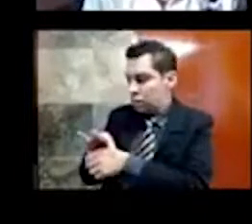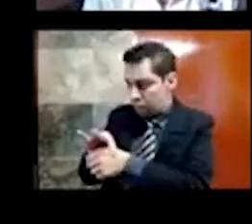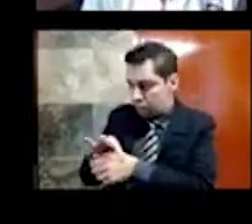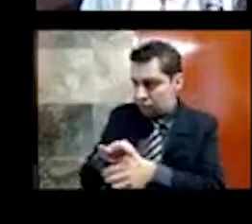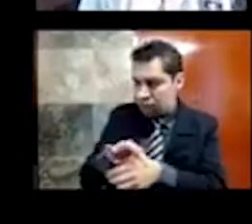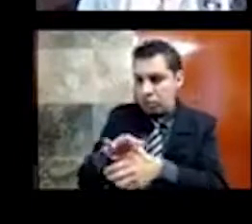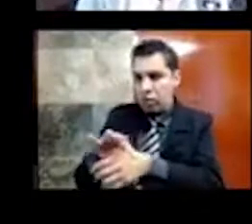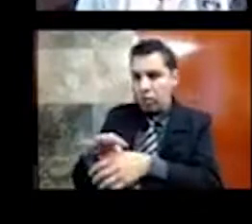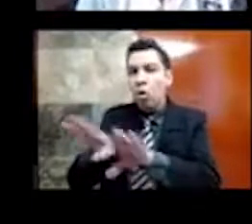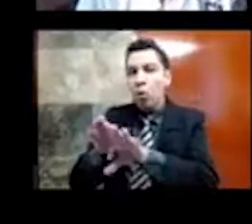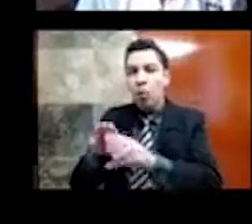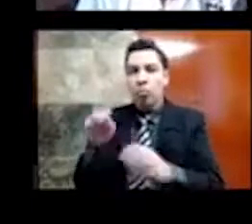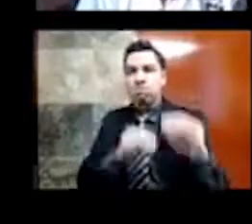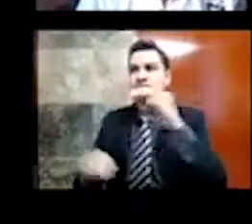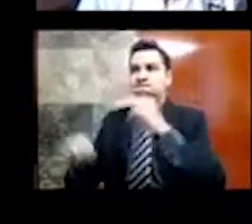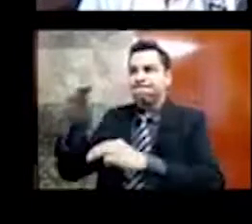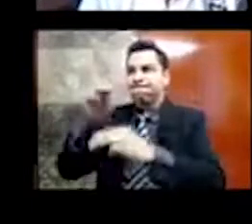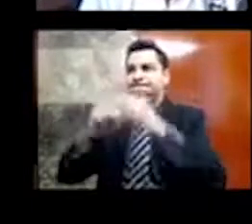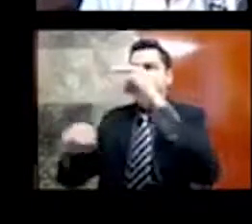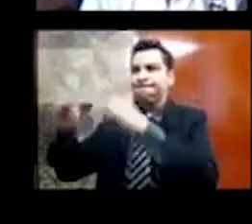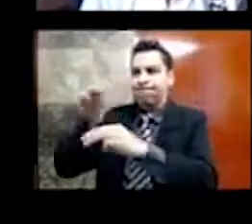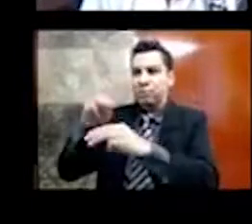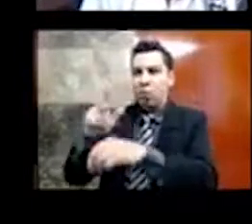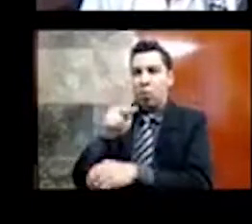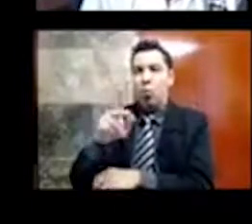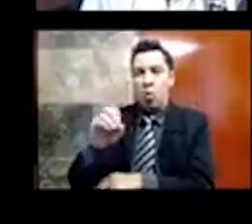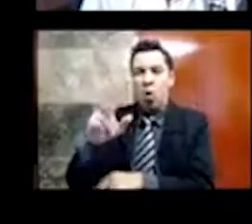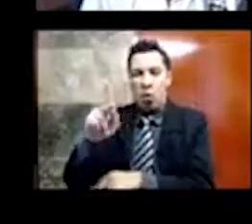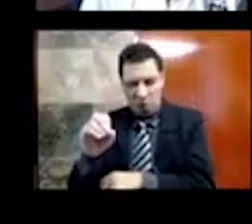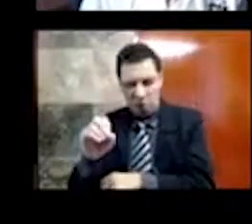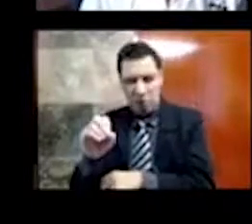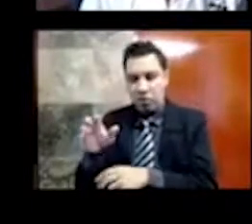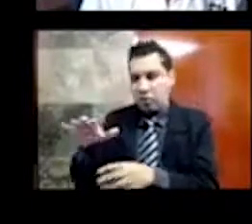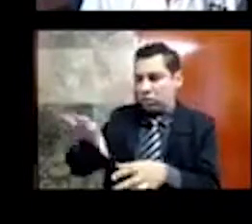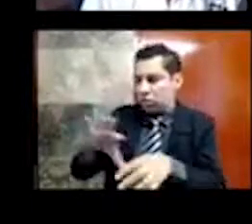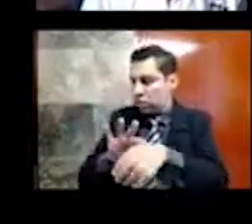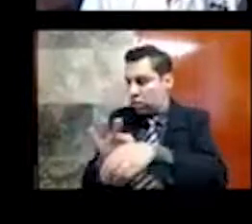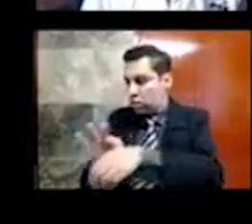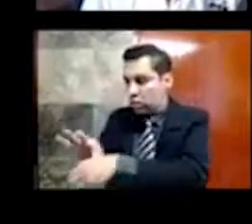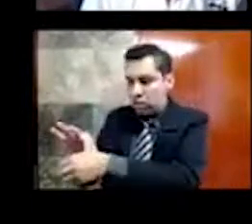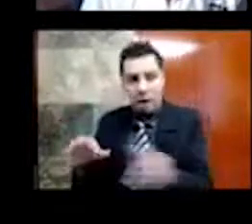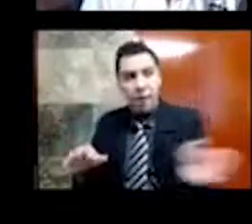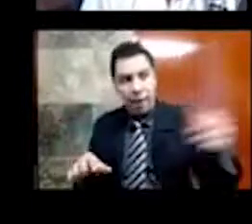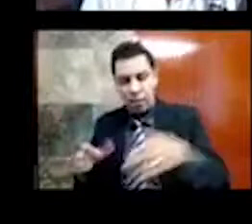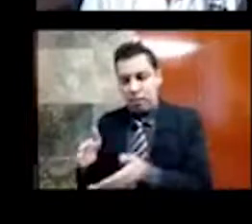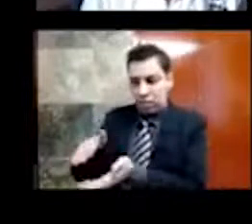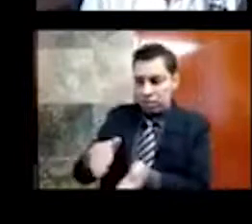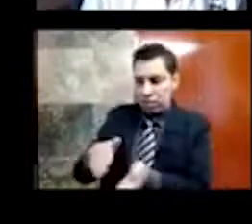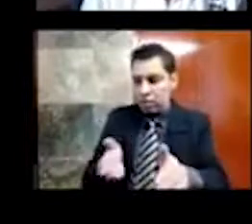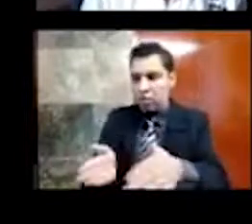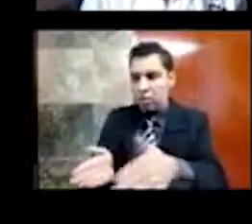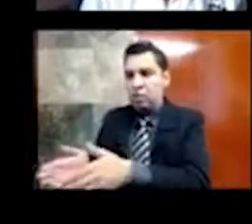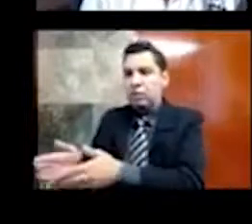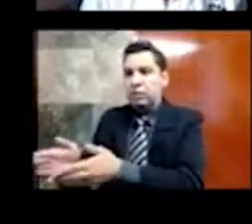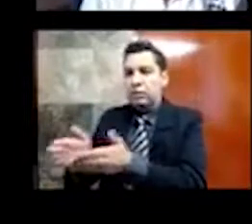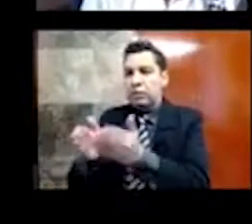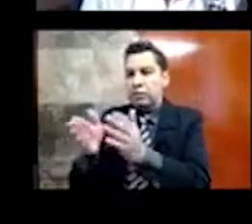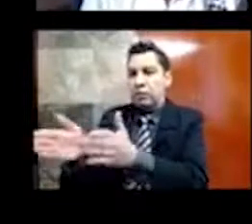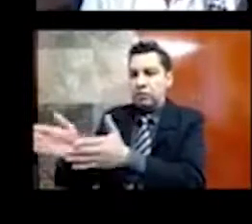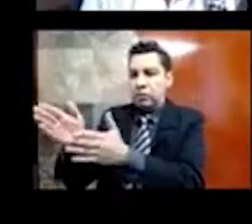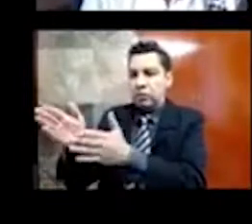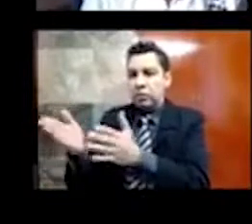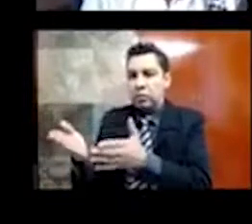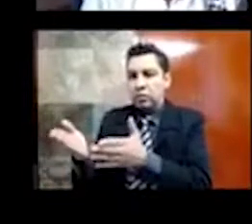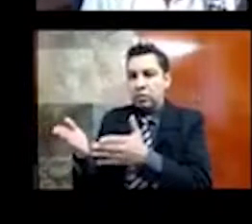pasaba por donde hoy pasa la carretera, pero los llevan por allí porque dicen, para evitar cualquier celada de parte de